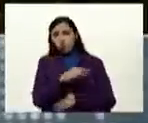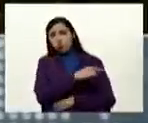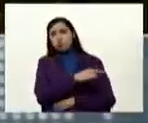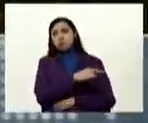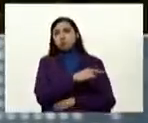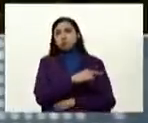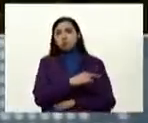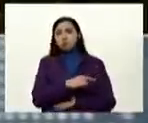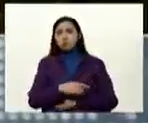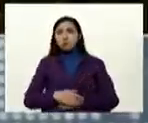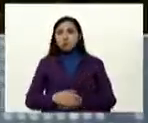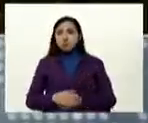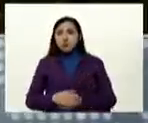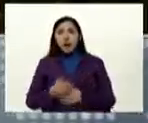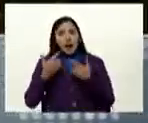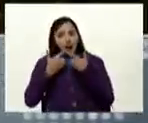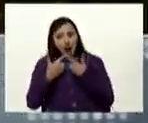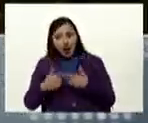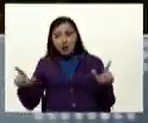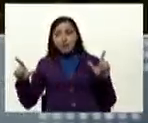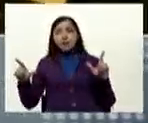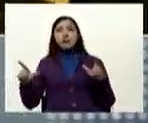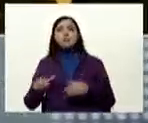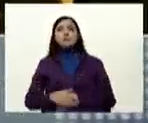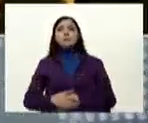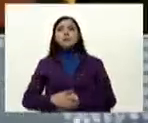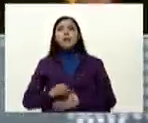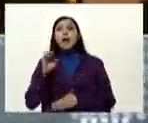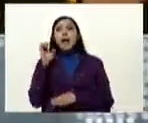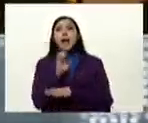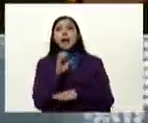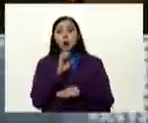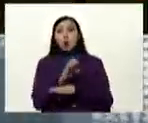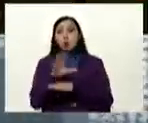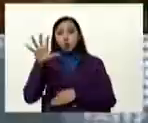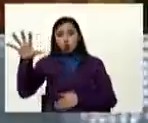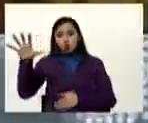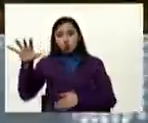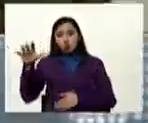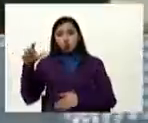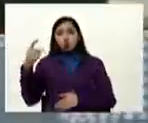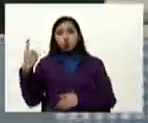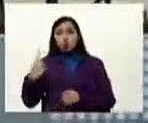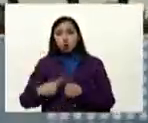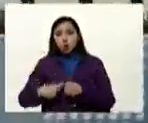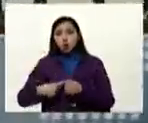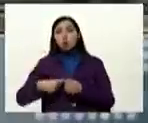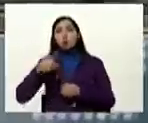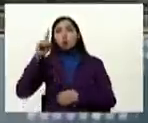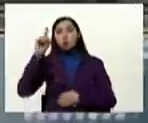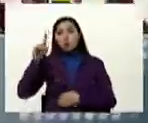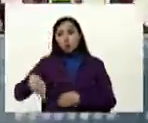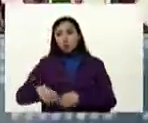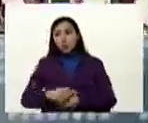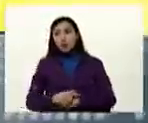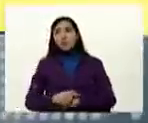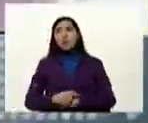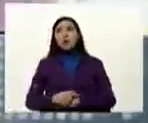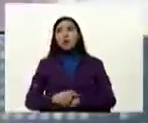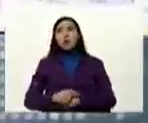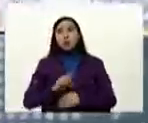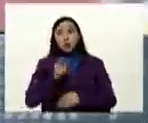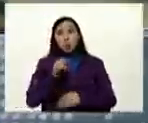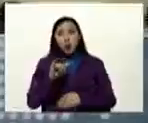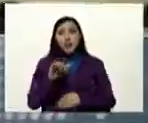de allí se fue a liberar lo que hoy es Ecuador, la provincia de Quito, Guayaquil, de allí se fue